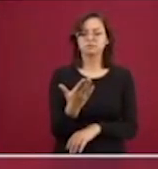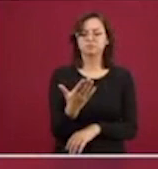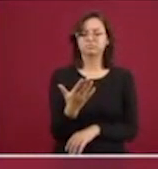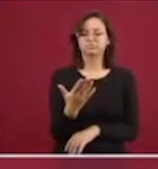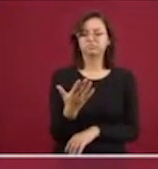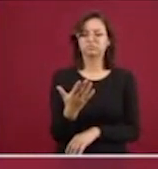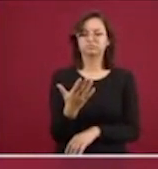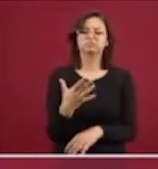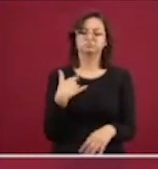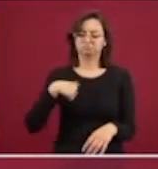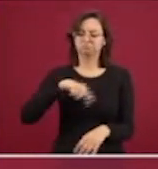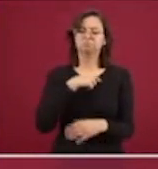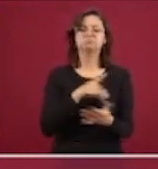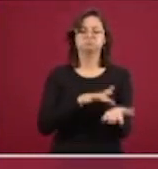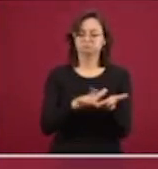a apoyar